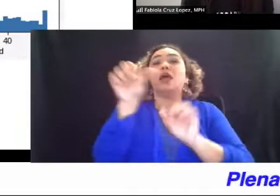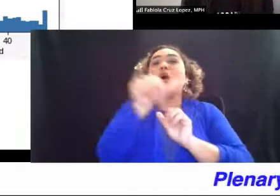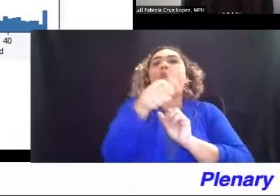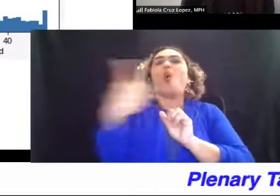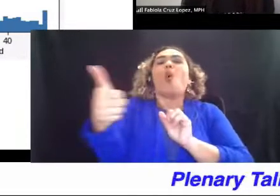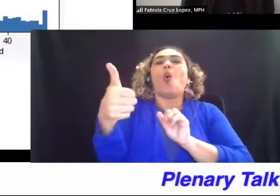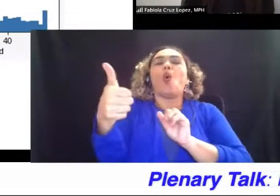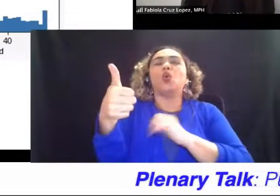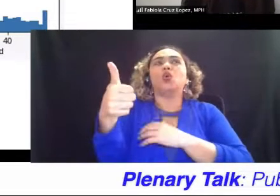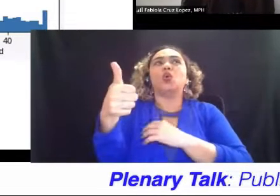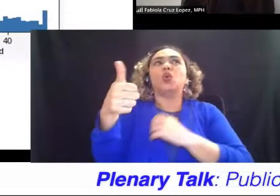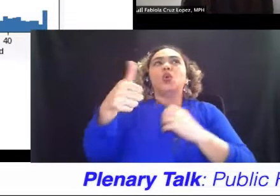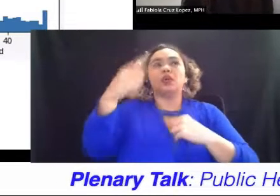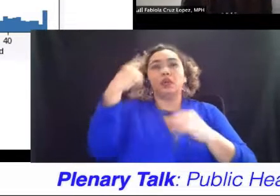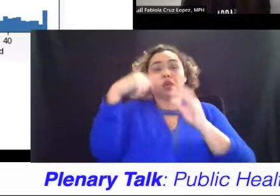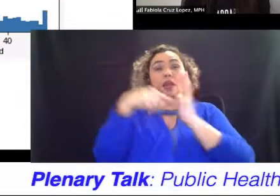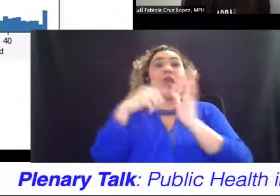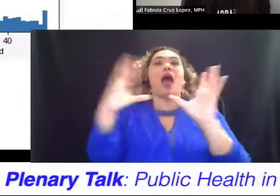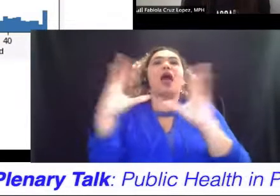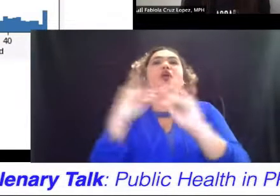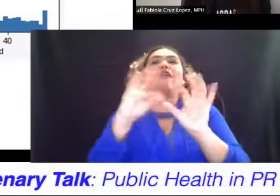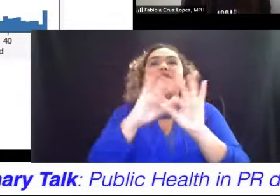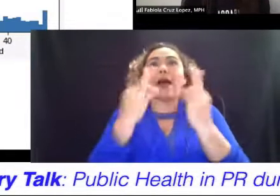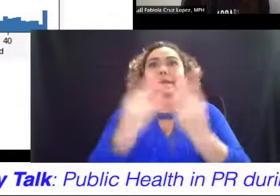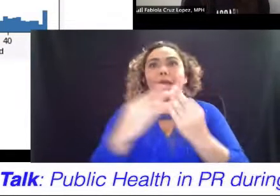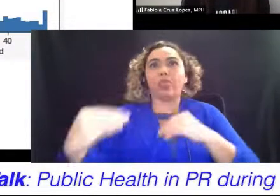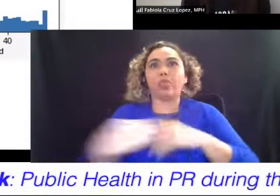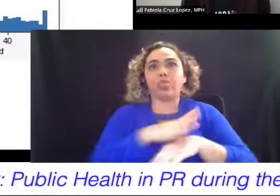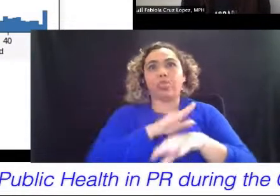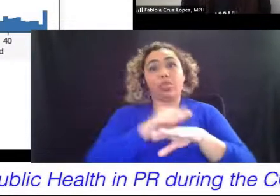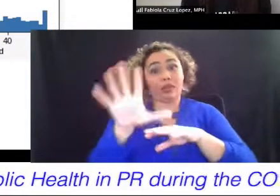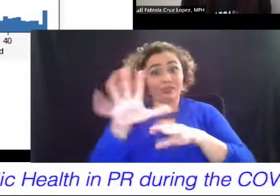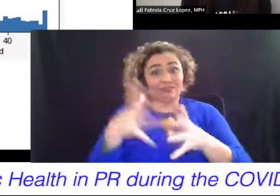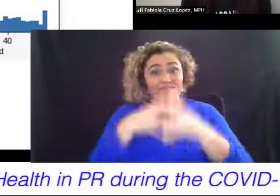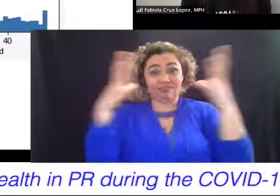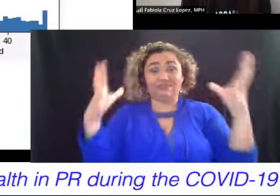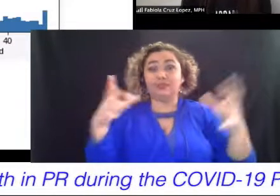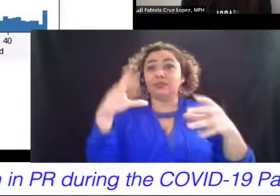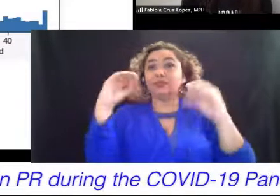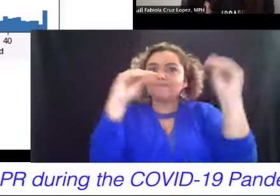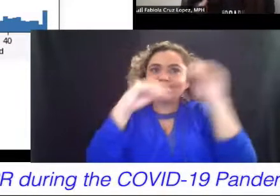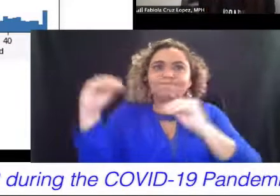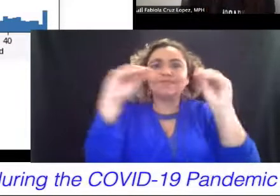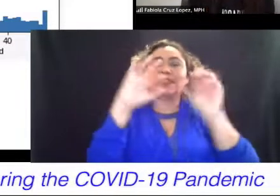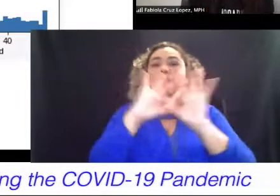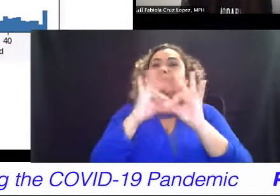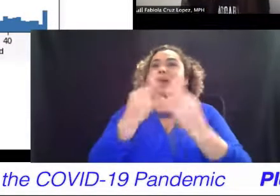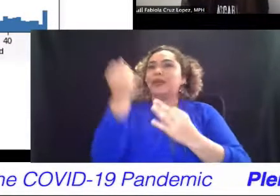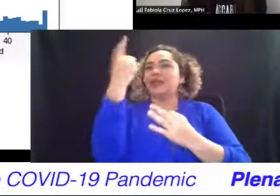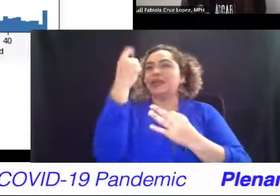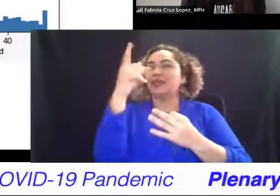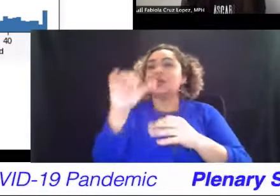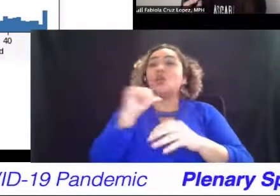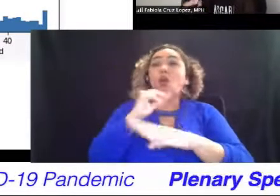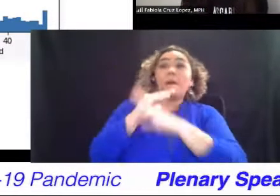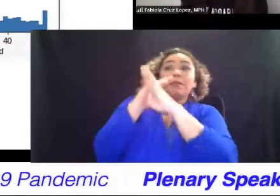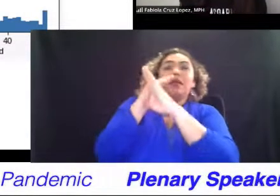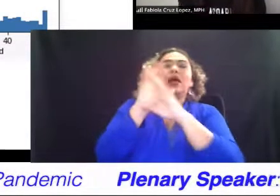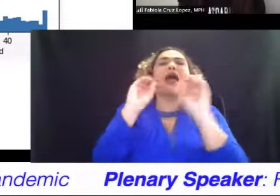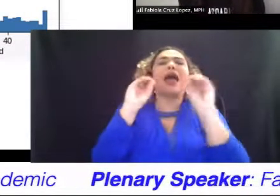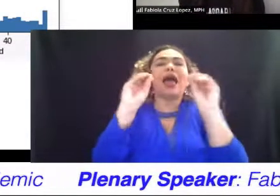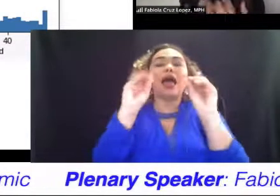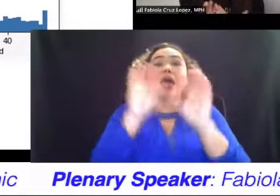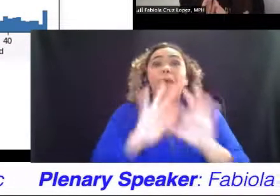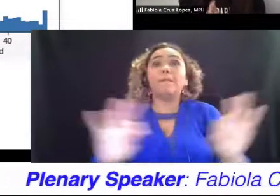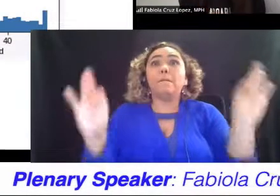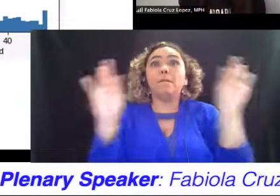escenarios expuestos, reuniones familiares, aquí va mucho la educación y más que educar sobre las medidas de prevención, educar sobre la